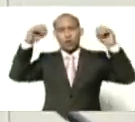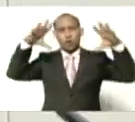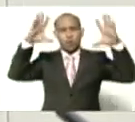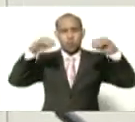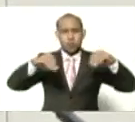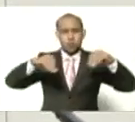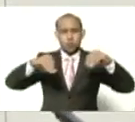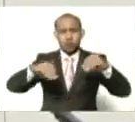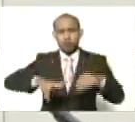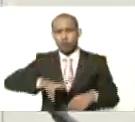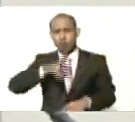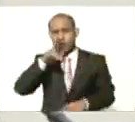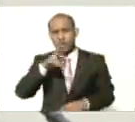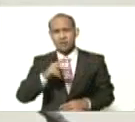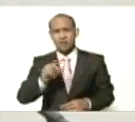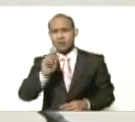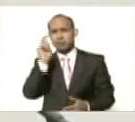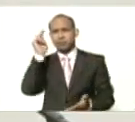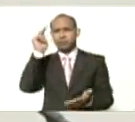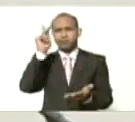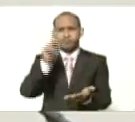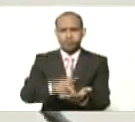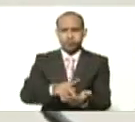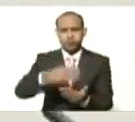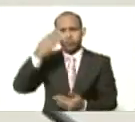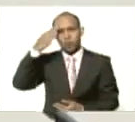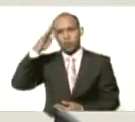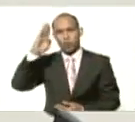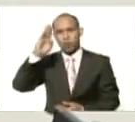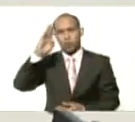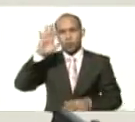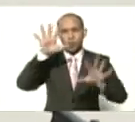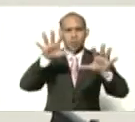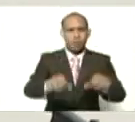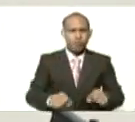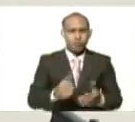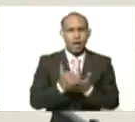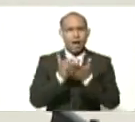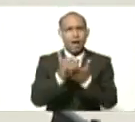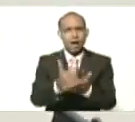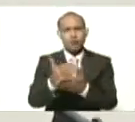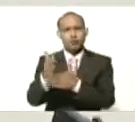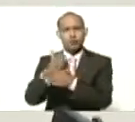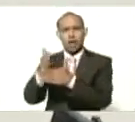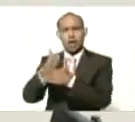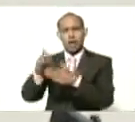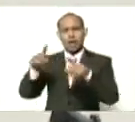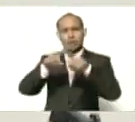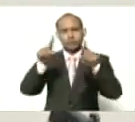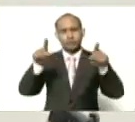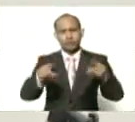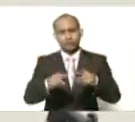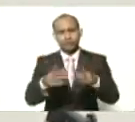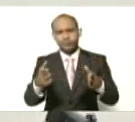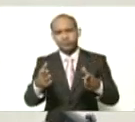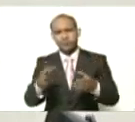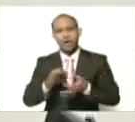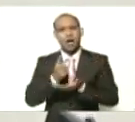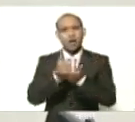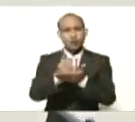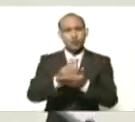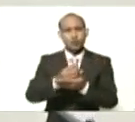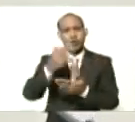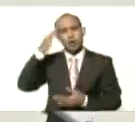llegar allá, los misioneros cubanos, en el marco de la cooperación Cuba-Venezuela, en el marco de la